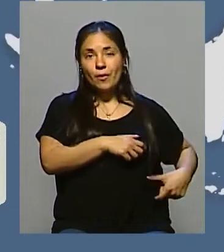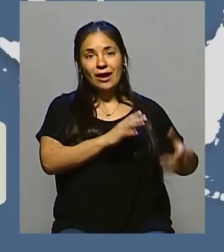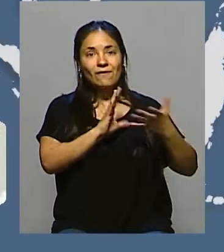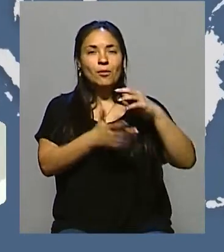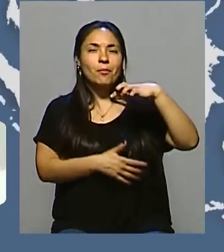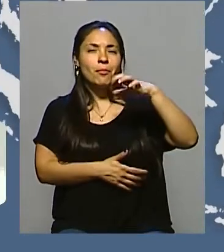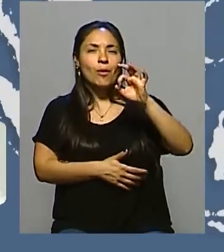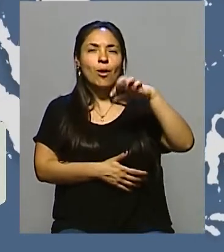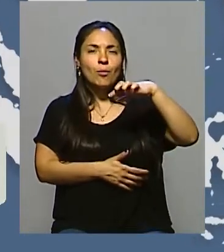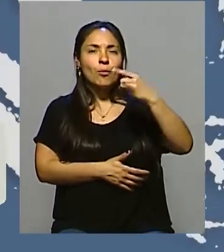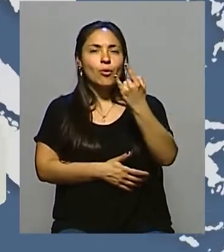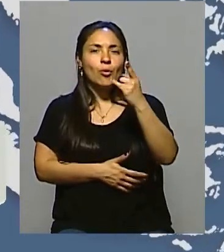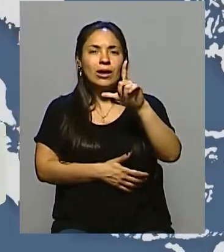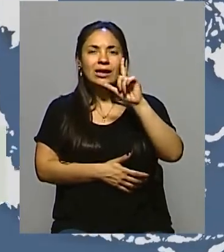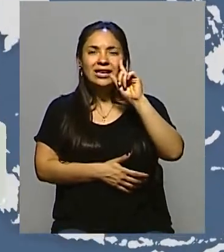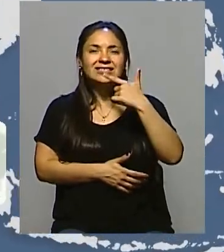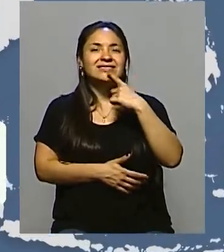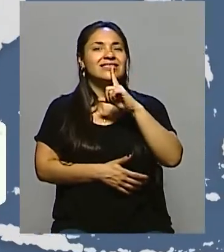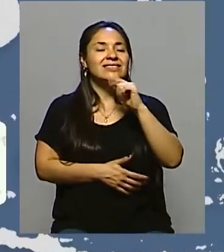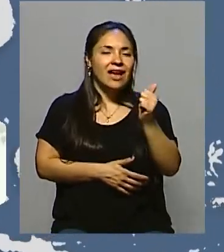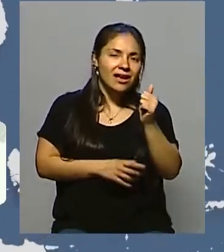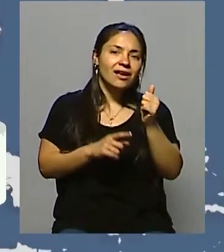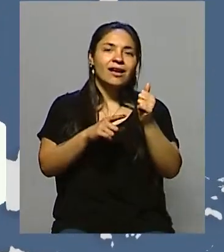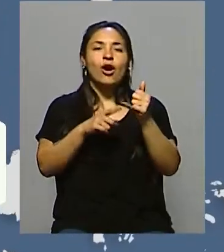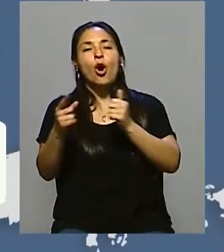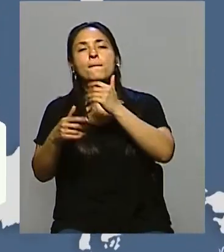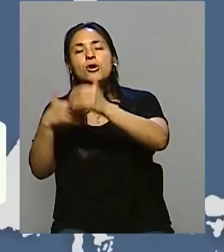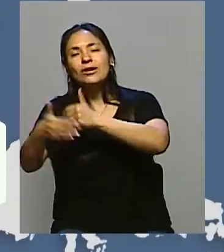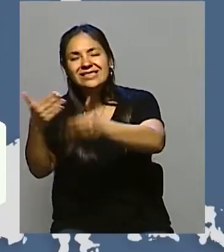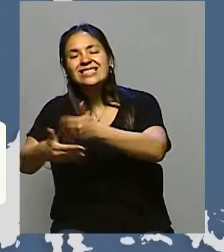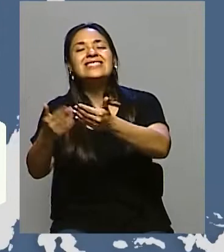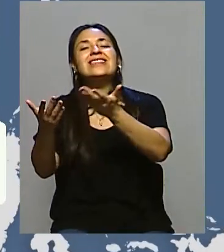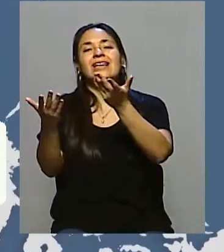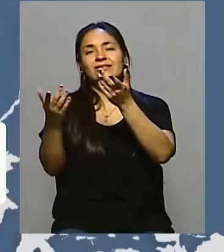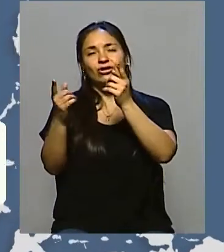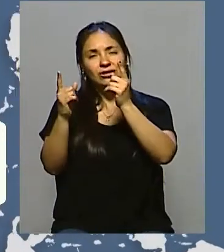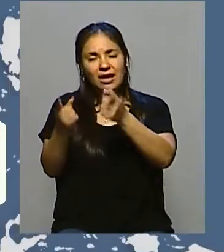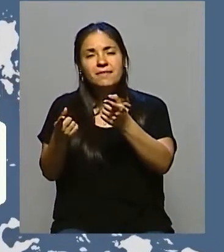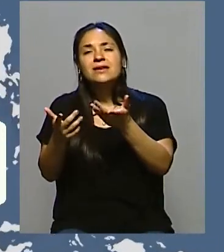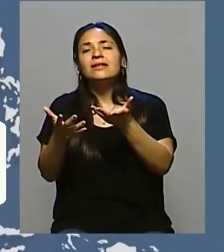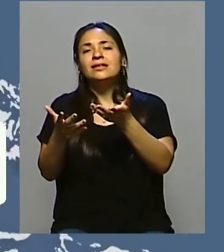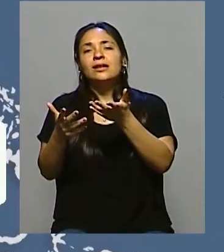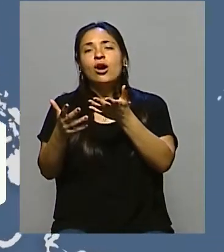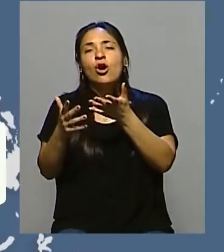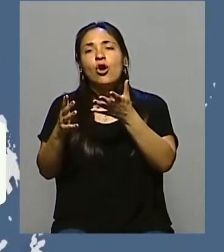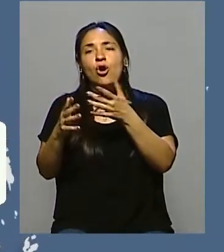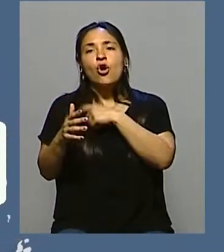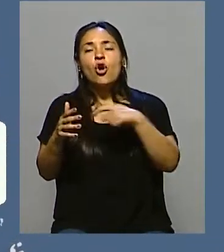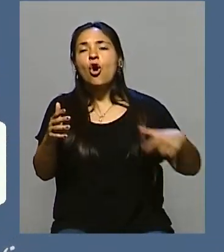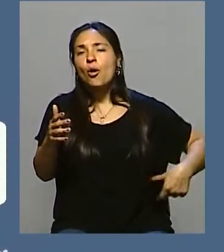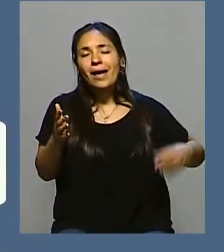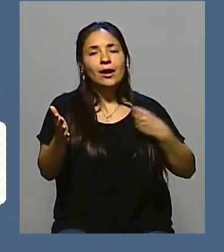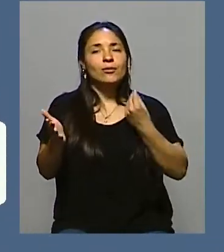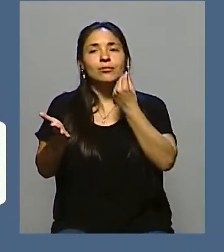populistas o progresistas, o también un gobierno, digamos así, técnico, el gobierno liderado